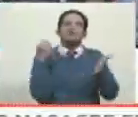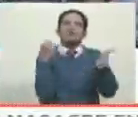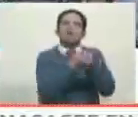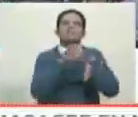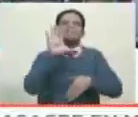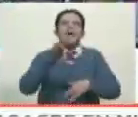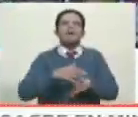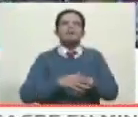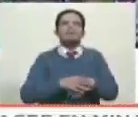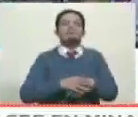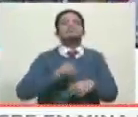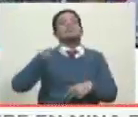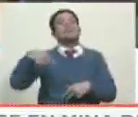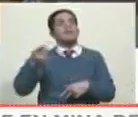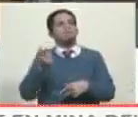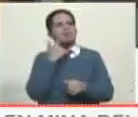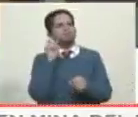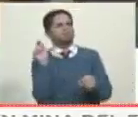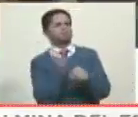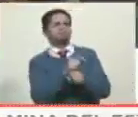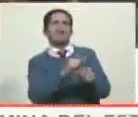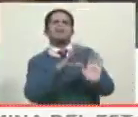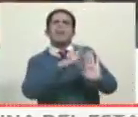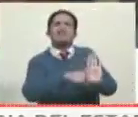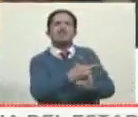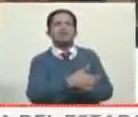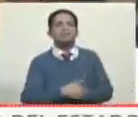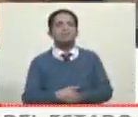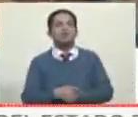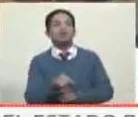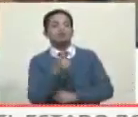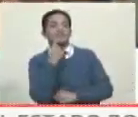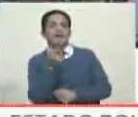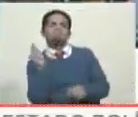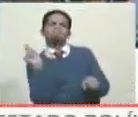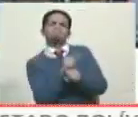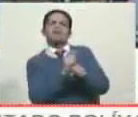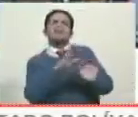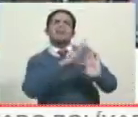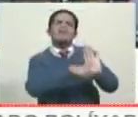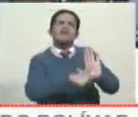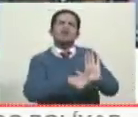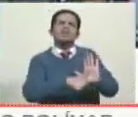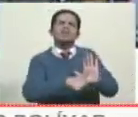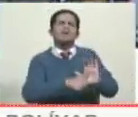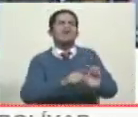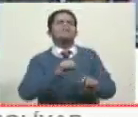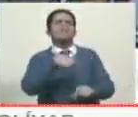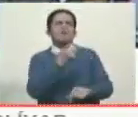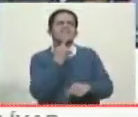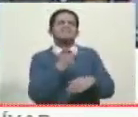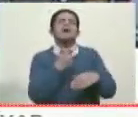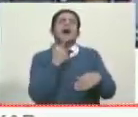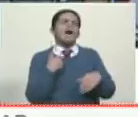día los llama ladrones un día les dice ladrones y al día siguiente le dice te vamos a perdonar